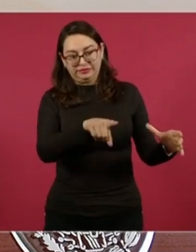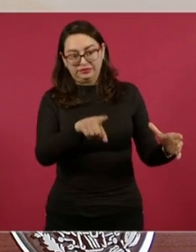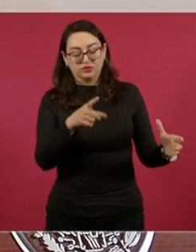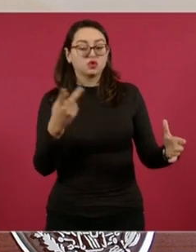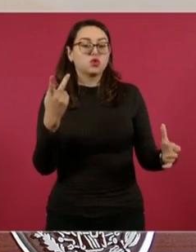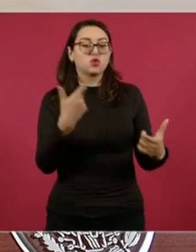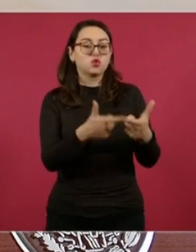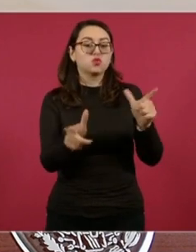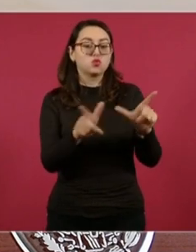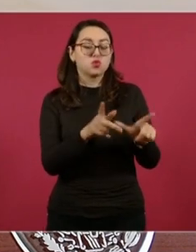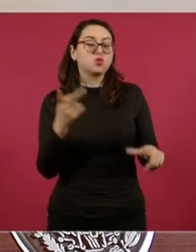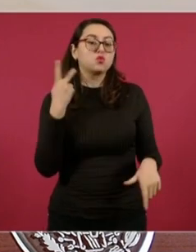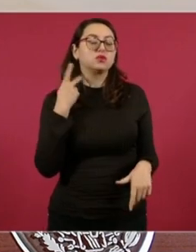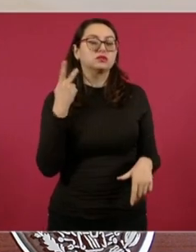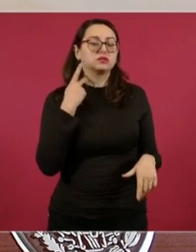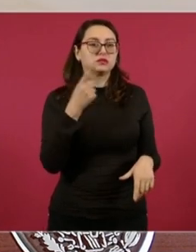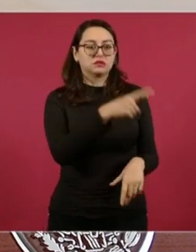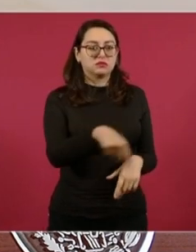¿no?